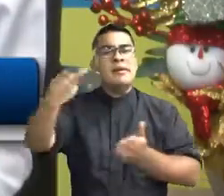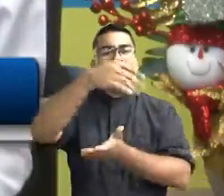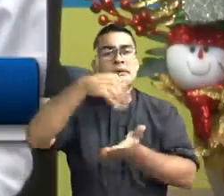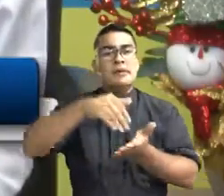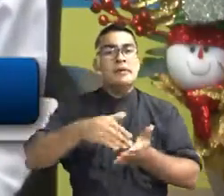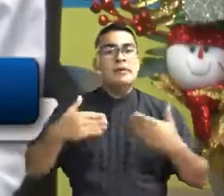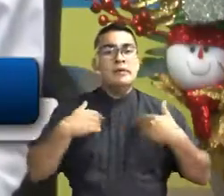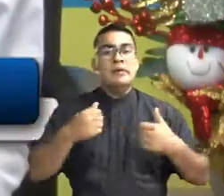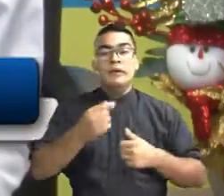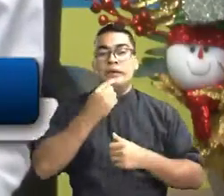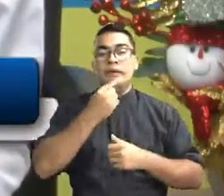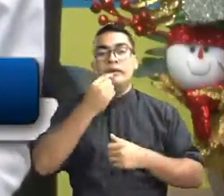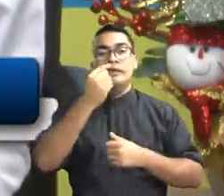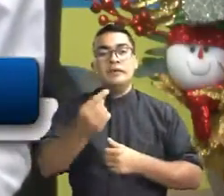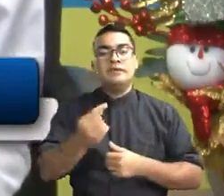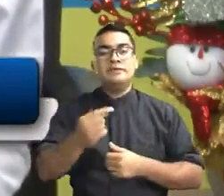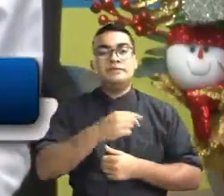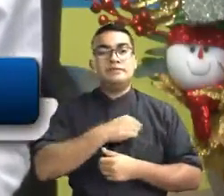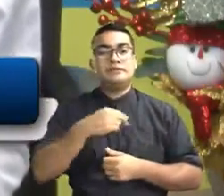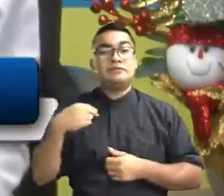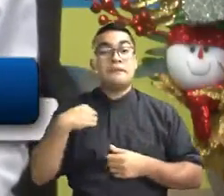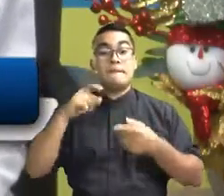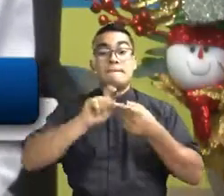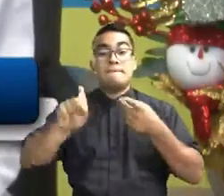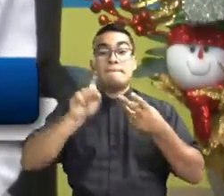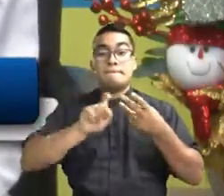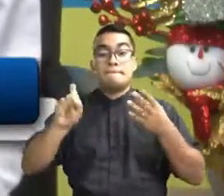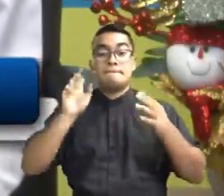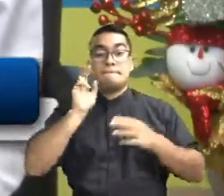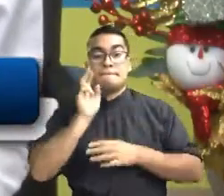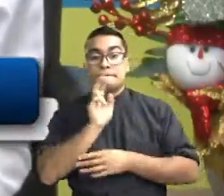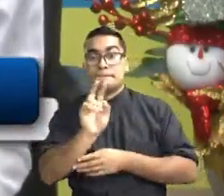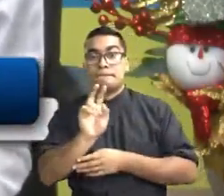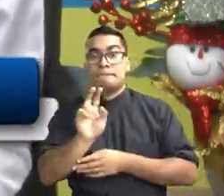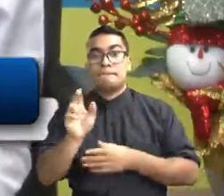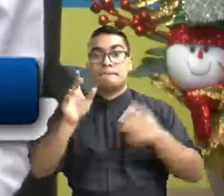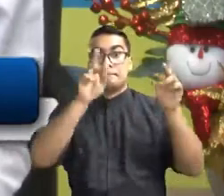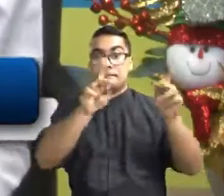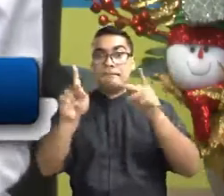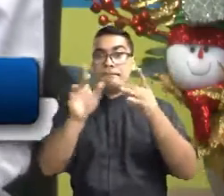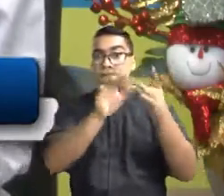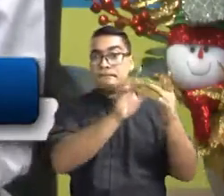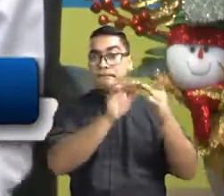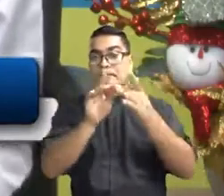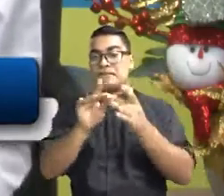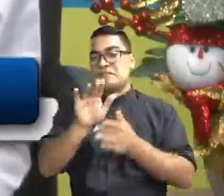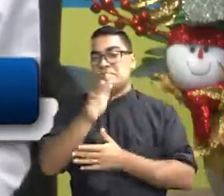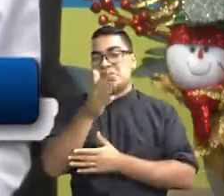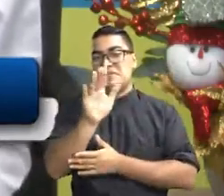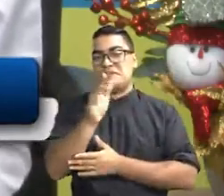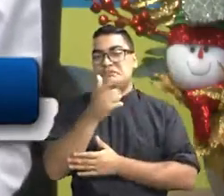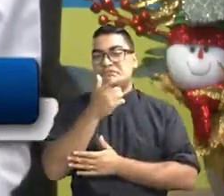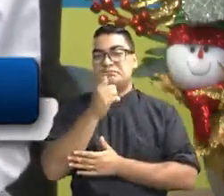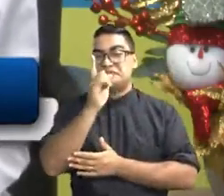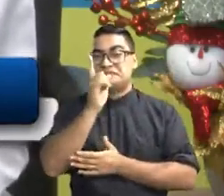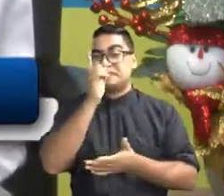de salud, se les ve mensualmente, y con el especialista se le vería como mínimo una vez